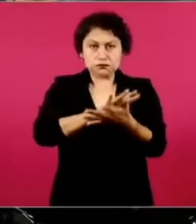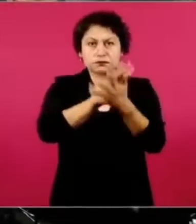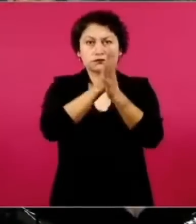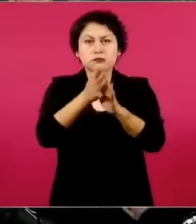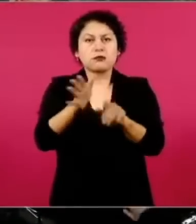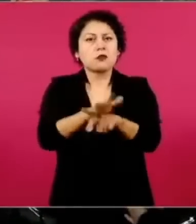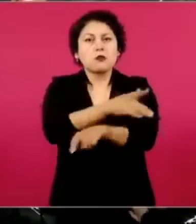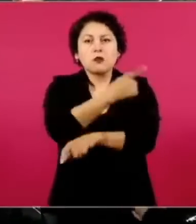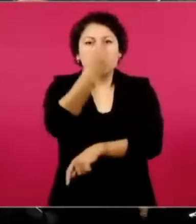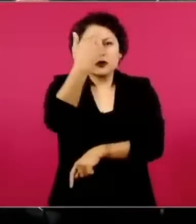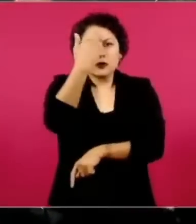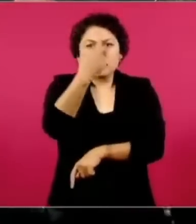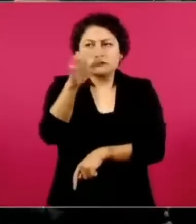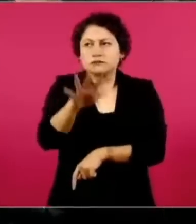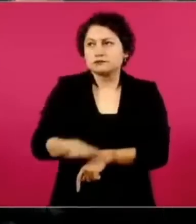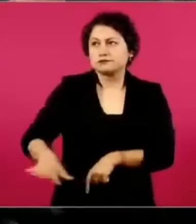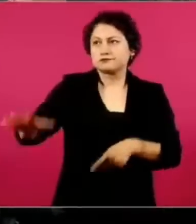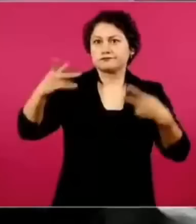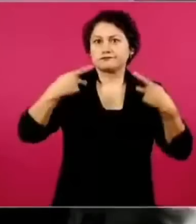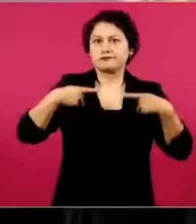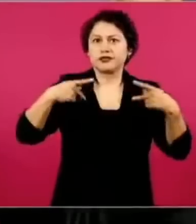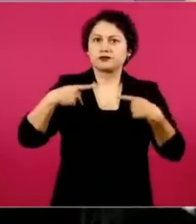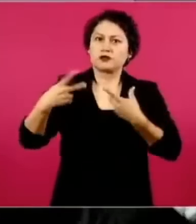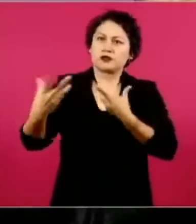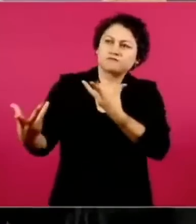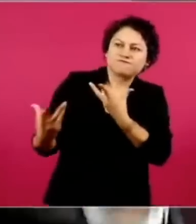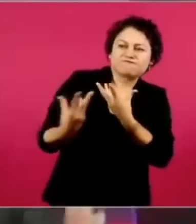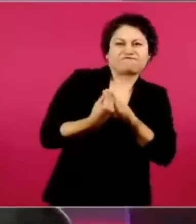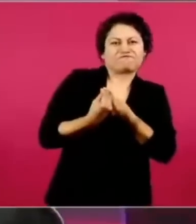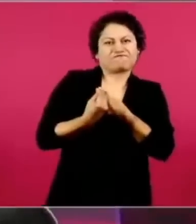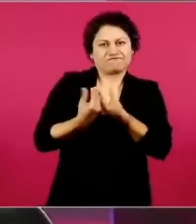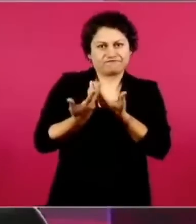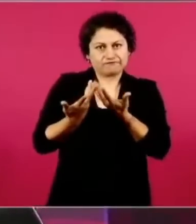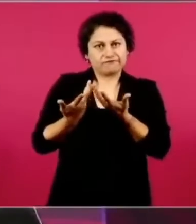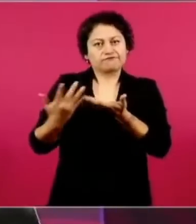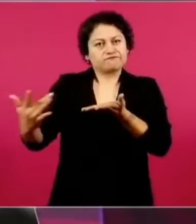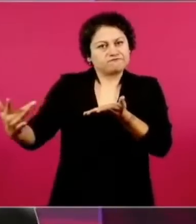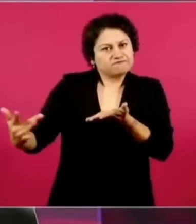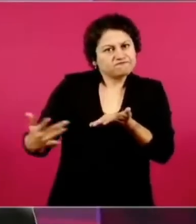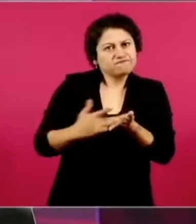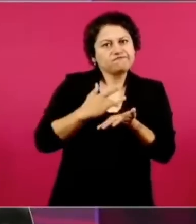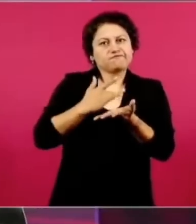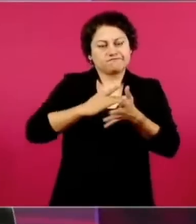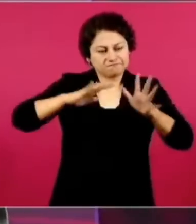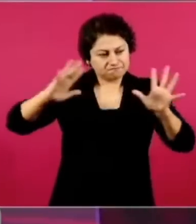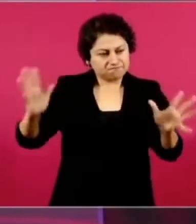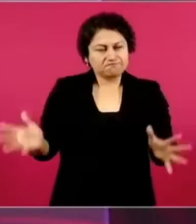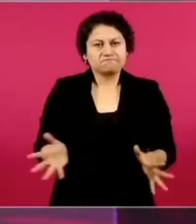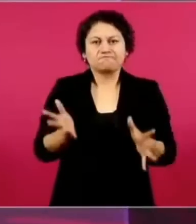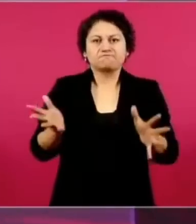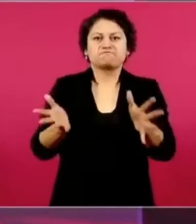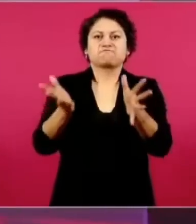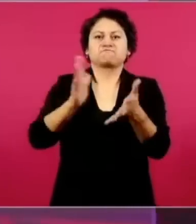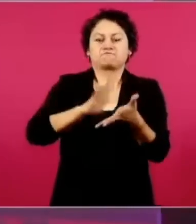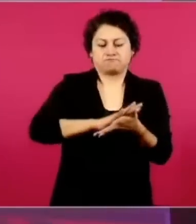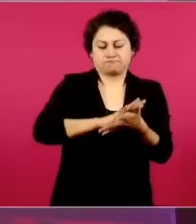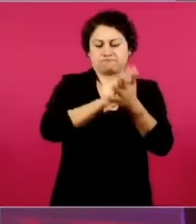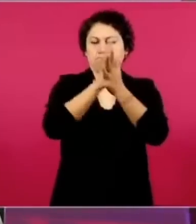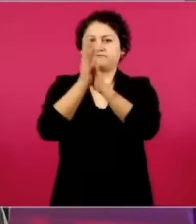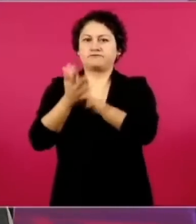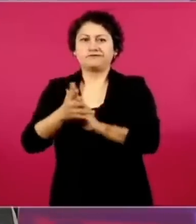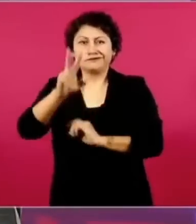porque muchos hemos trabajado, millones de mexicanos, en lo que